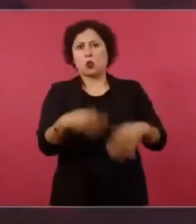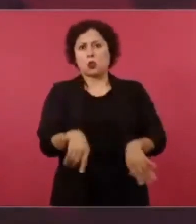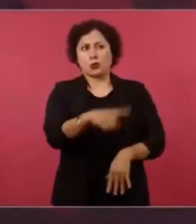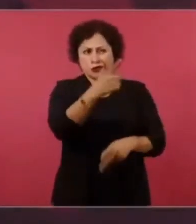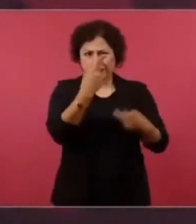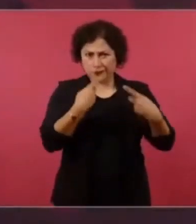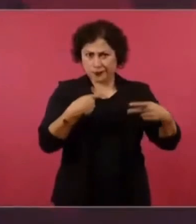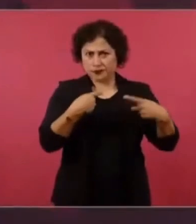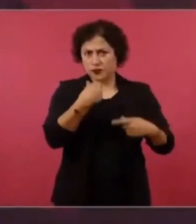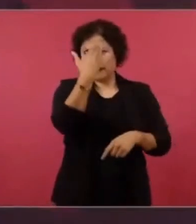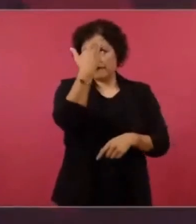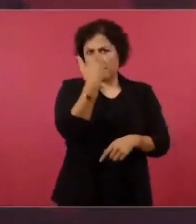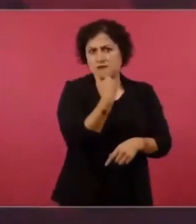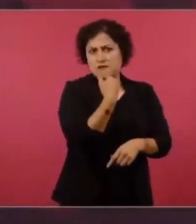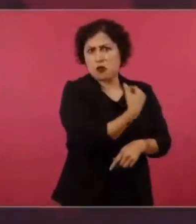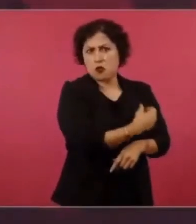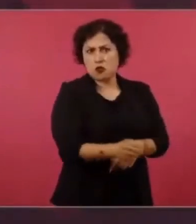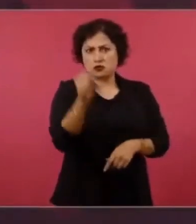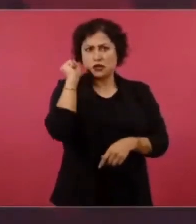muy buscada.